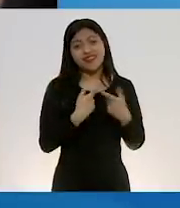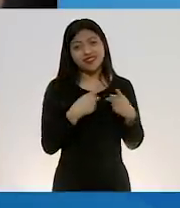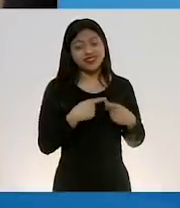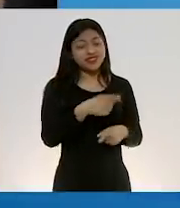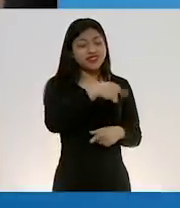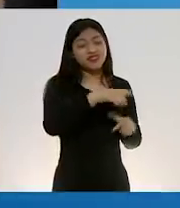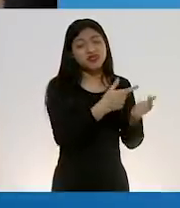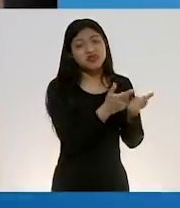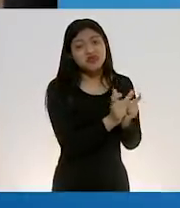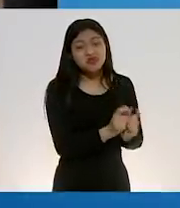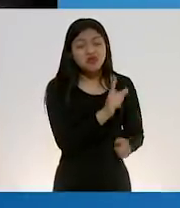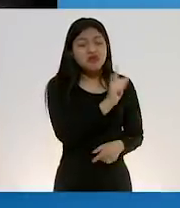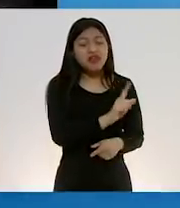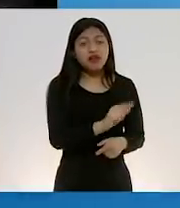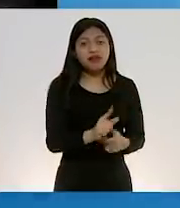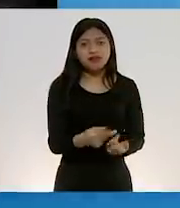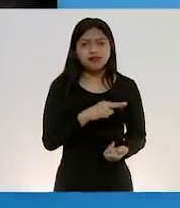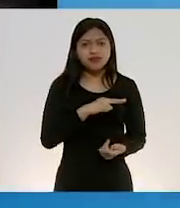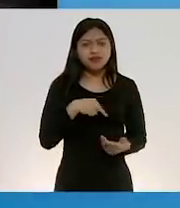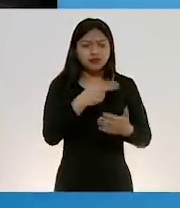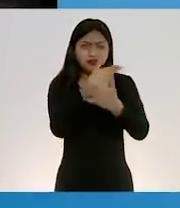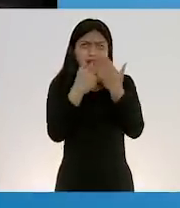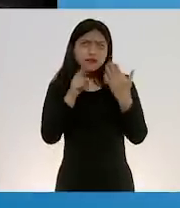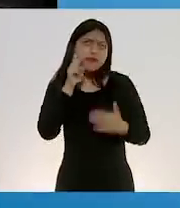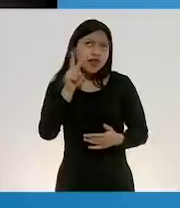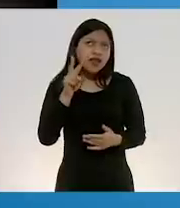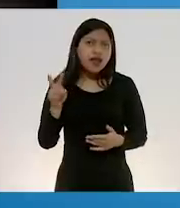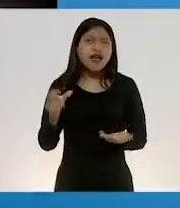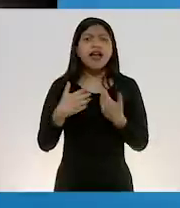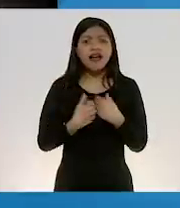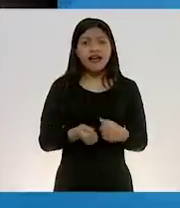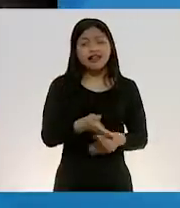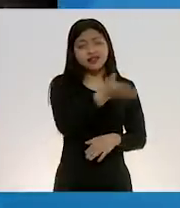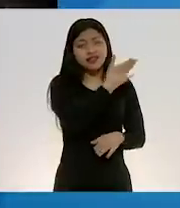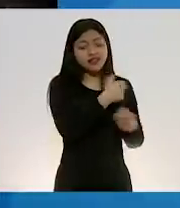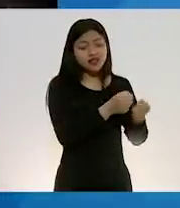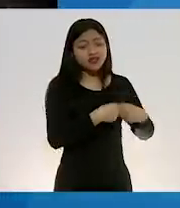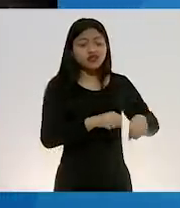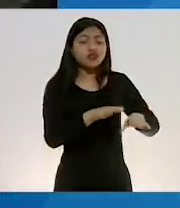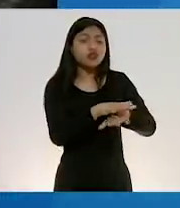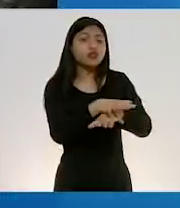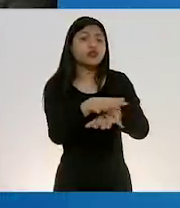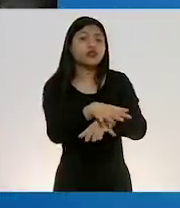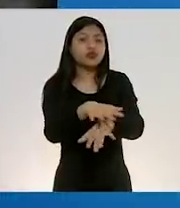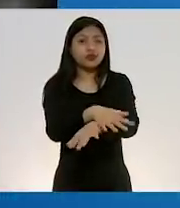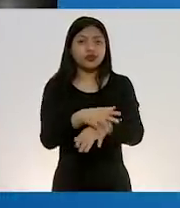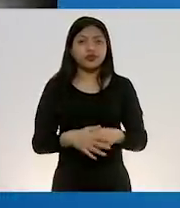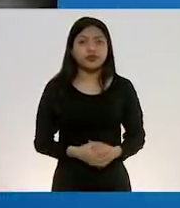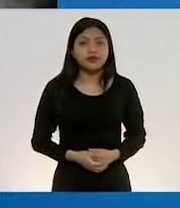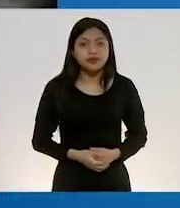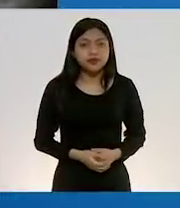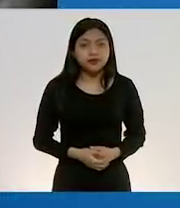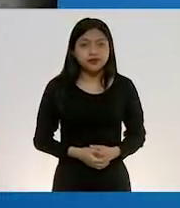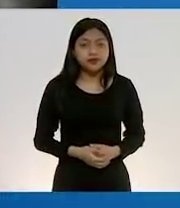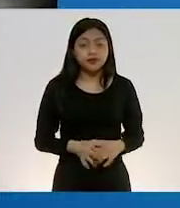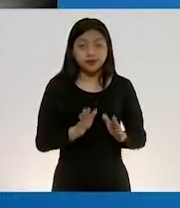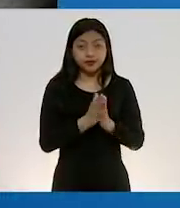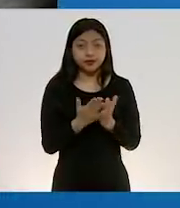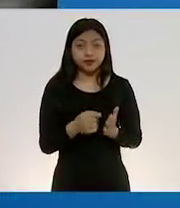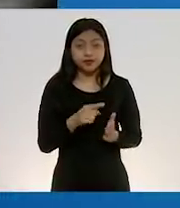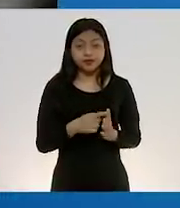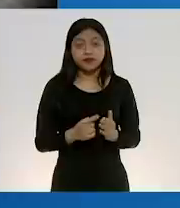un valioso testimonio que nos muestra la situación histórica de una sociedad en proceso de transformación. La edición bellamente